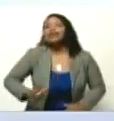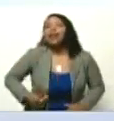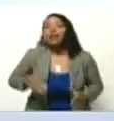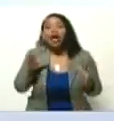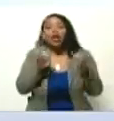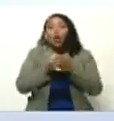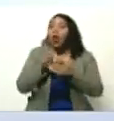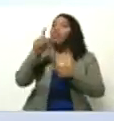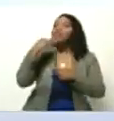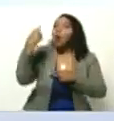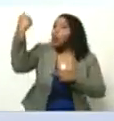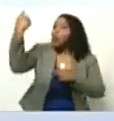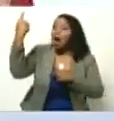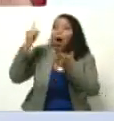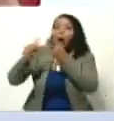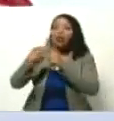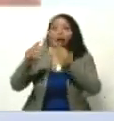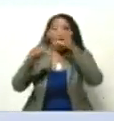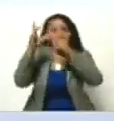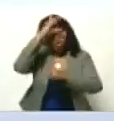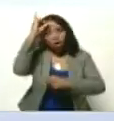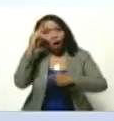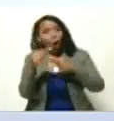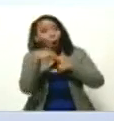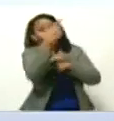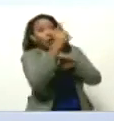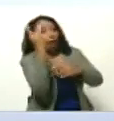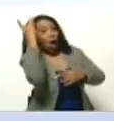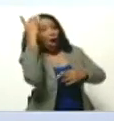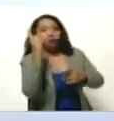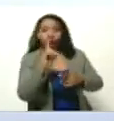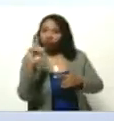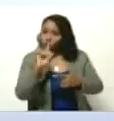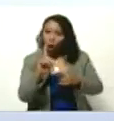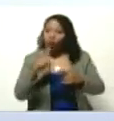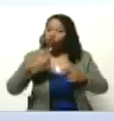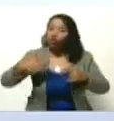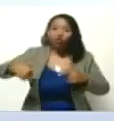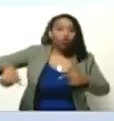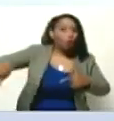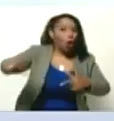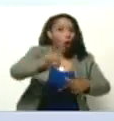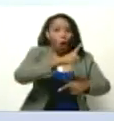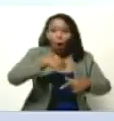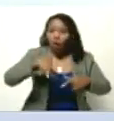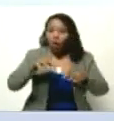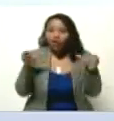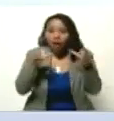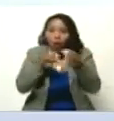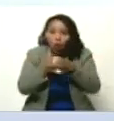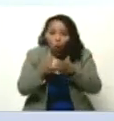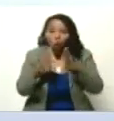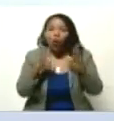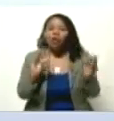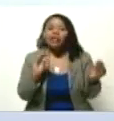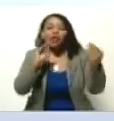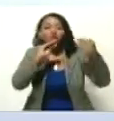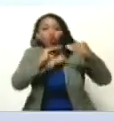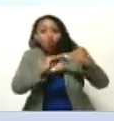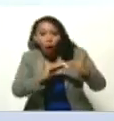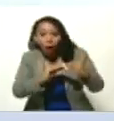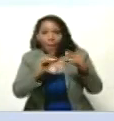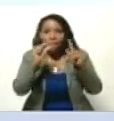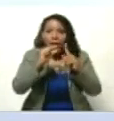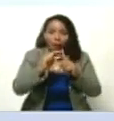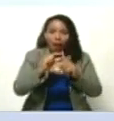allá y dijo tal cosa o Diosdado, no, el partido aquí discutimos nosotros, y la JPSUV es exactamente igual. Es una fuerza y su fuerza